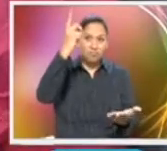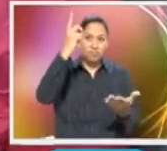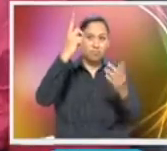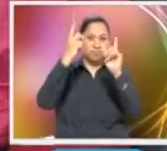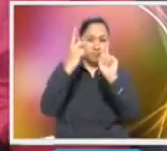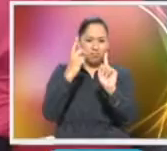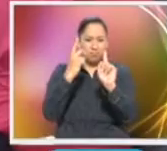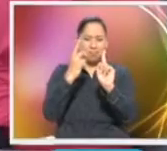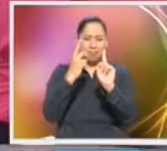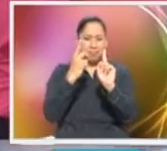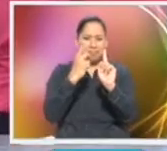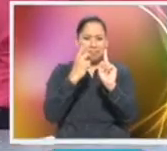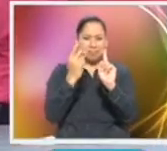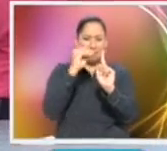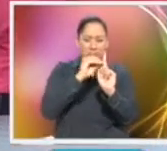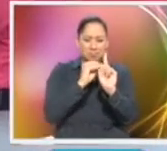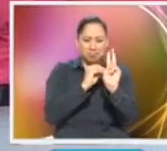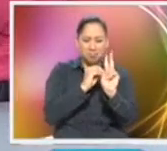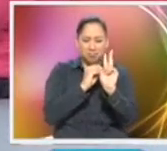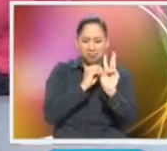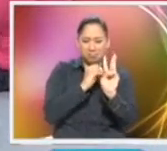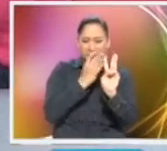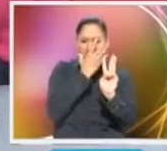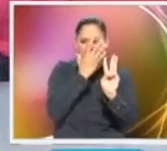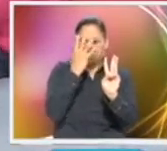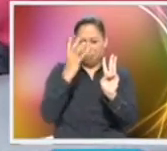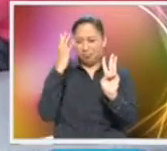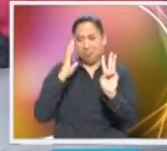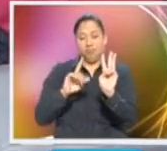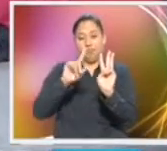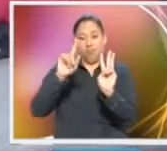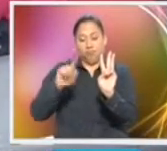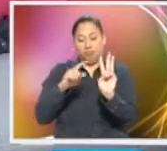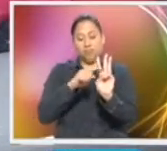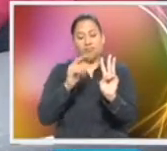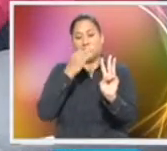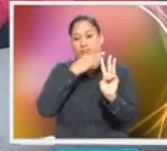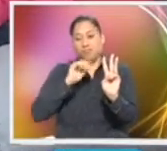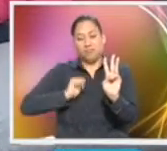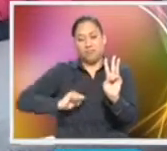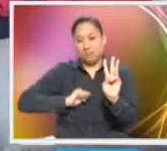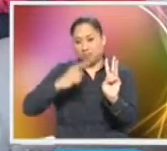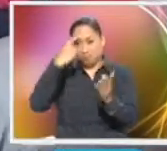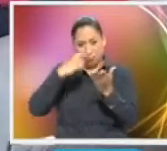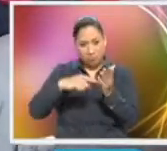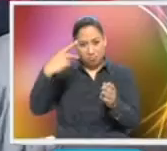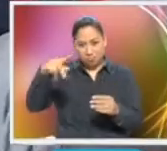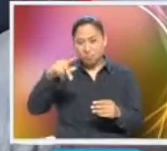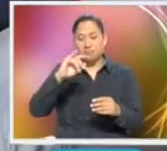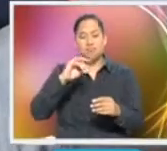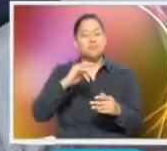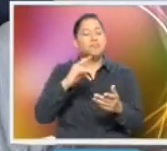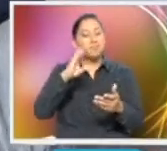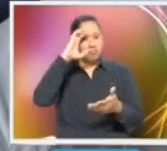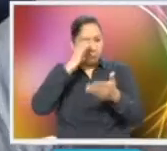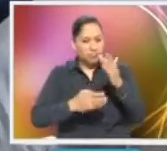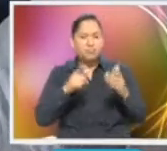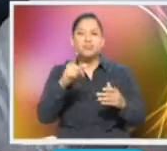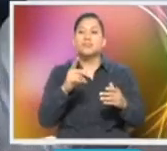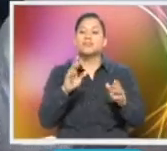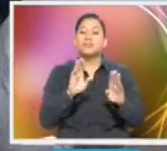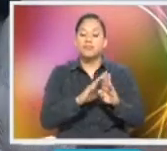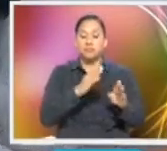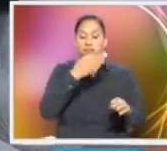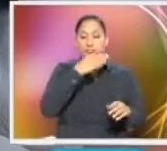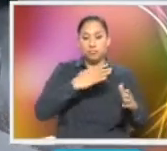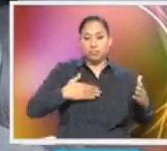Ajá. Entonces se hace esta fiesta, que es una fiesta muy antigua. Esta fiesta es del siglo IV, es posterior a